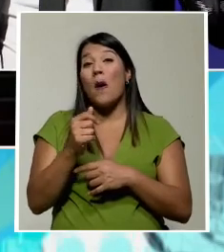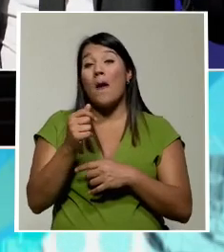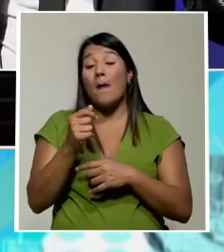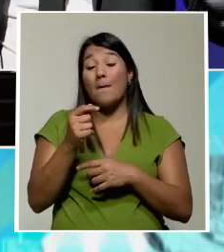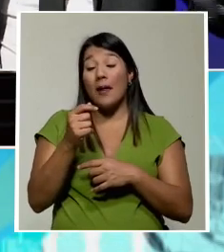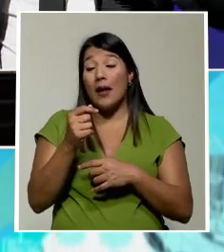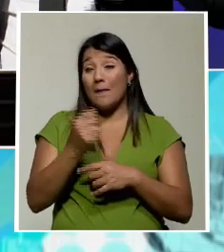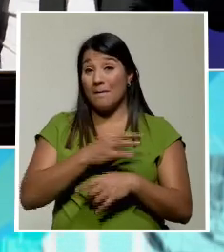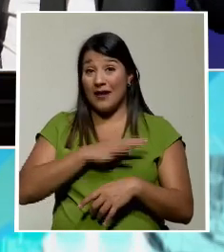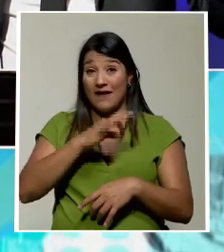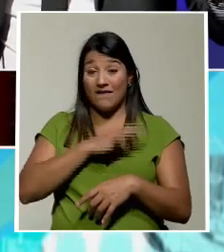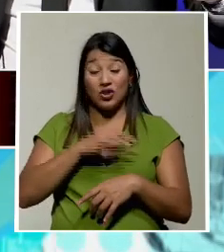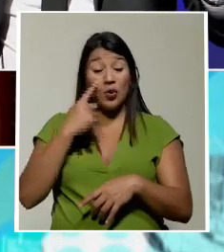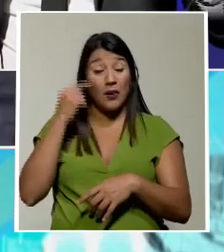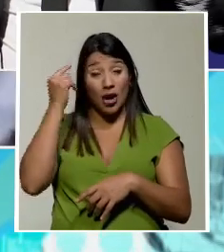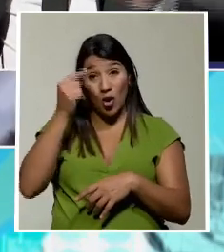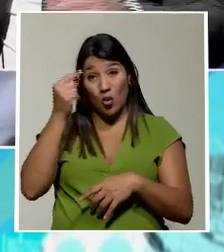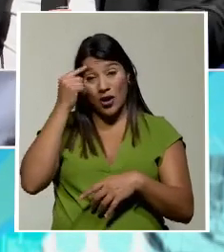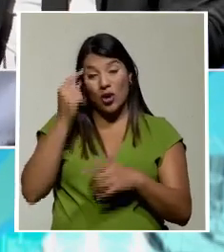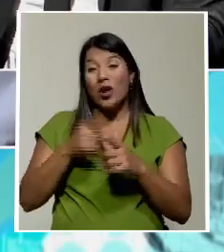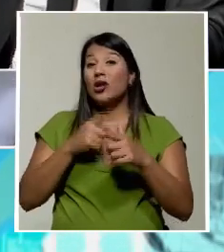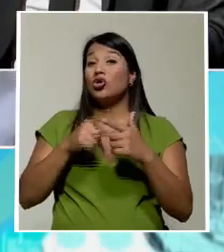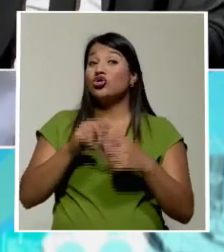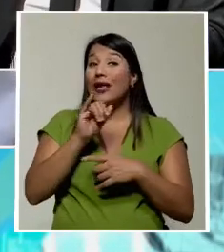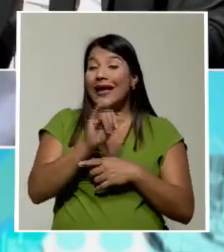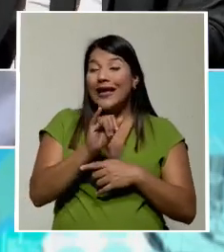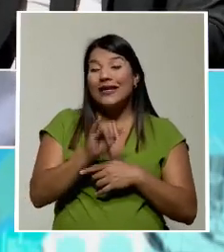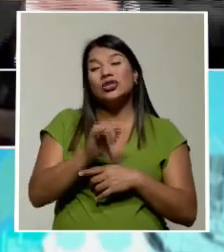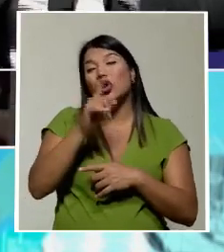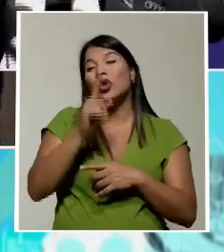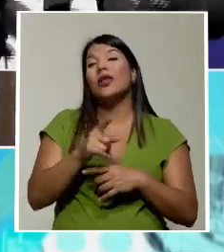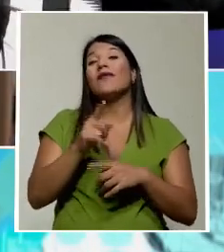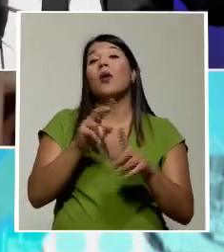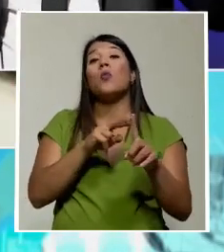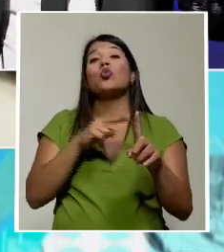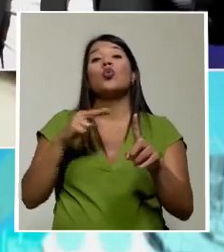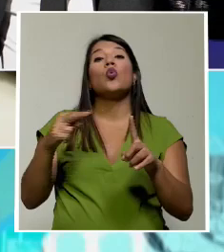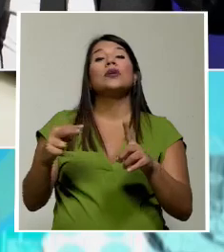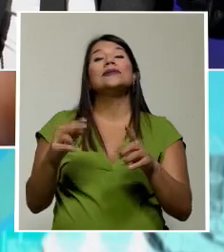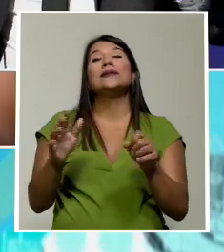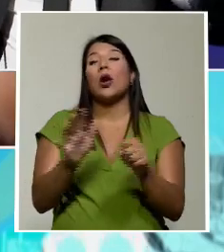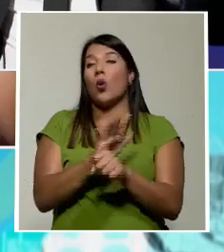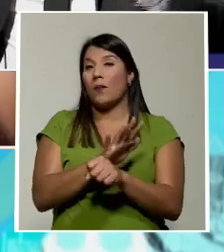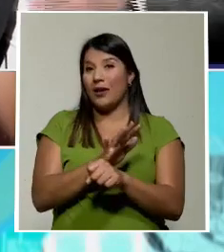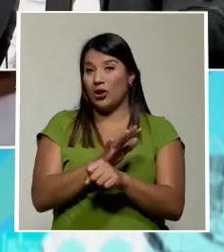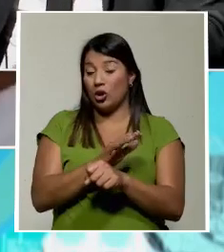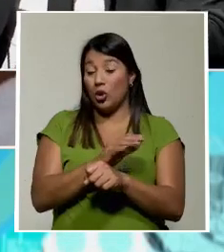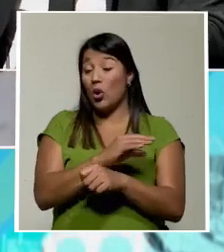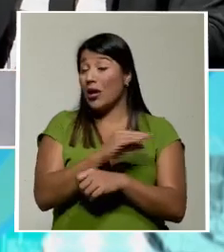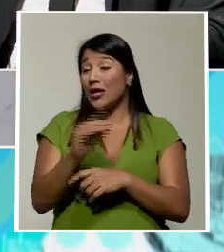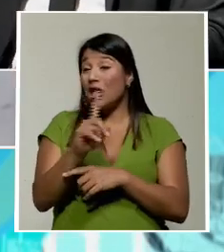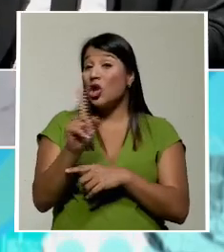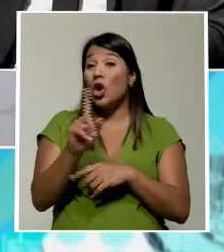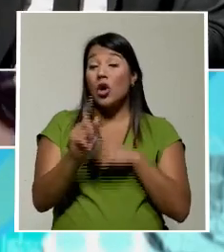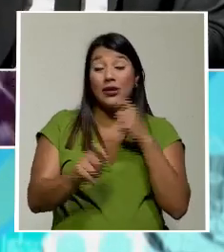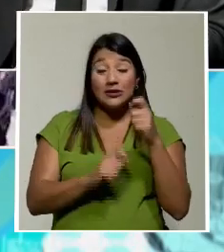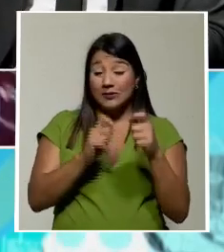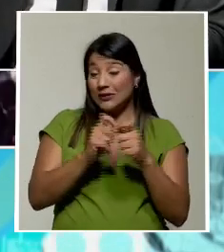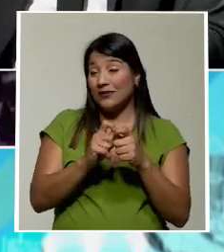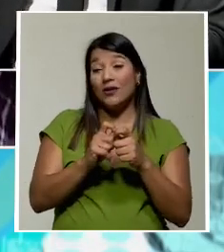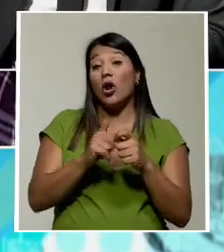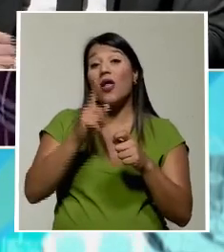como la visión de conjunto, y no de un rubro en particular, sino de conjunto, de un análisis de costo en donde se vea toda